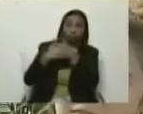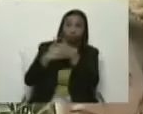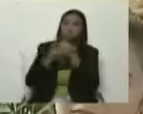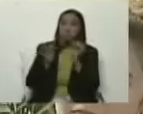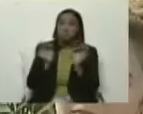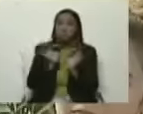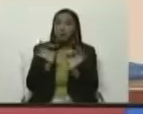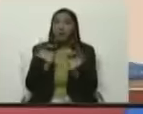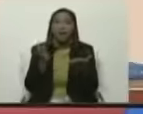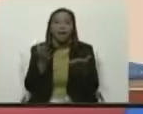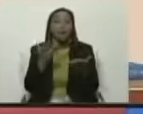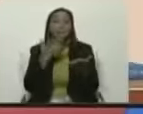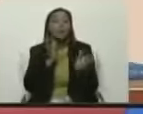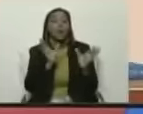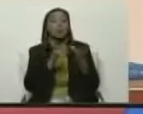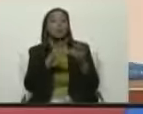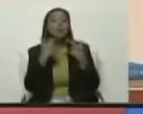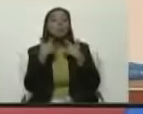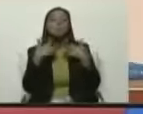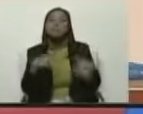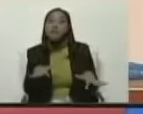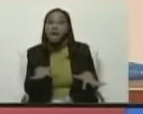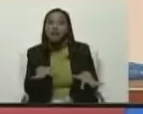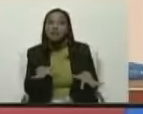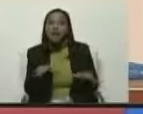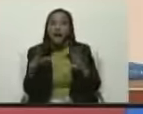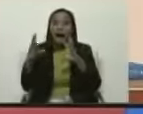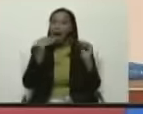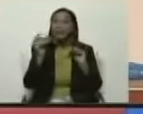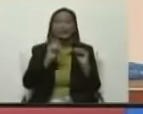habla con el que está o con el que se va a quedar.